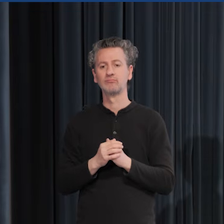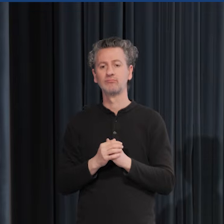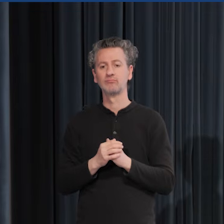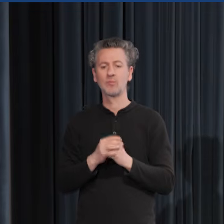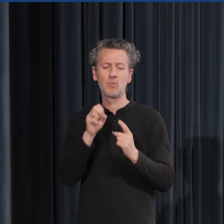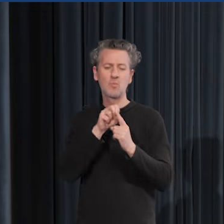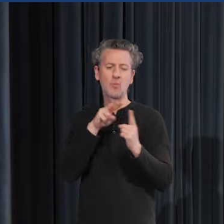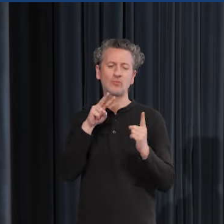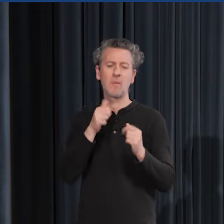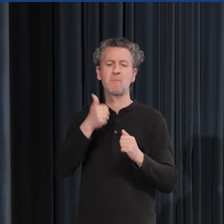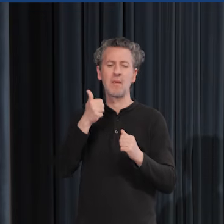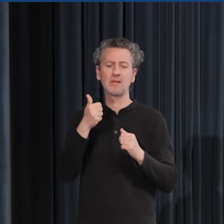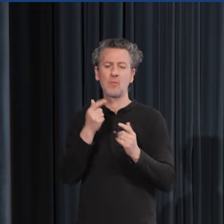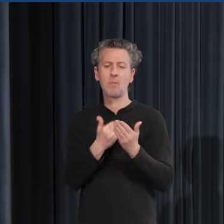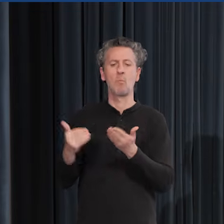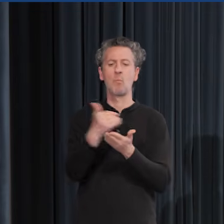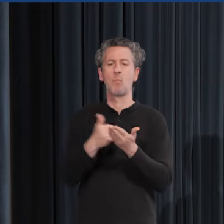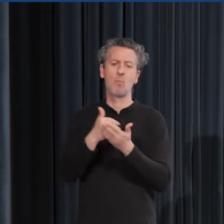de vista más productivo.